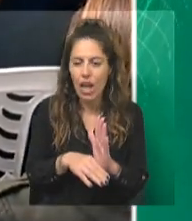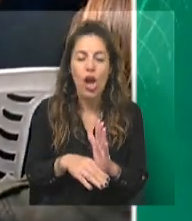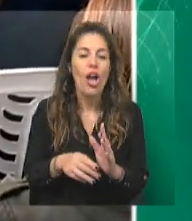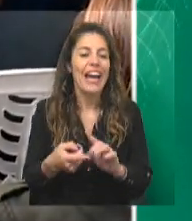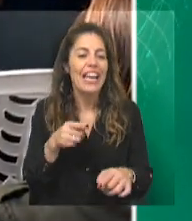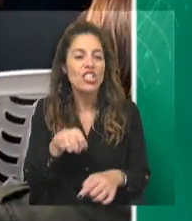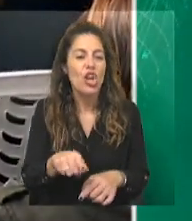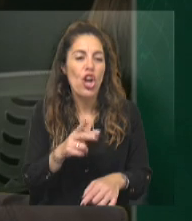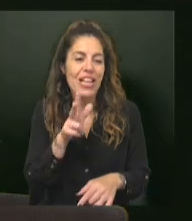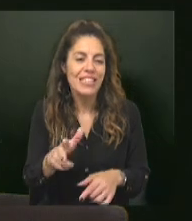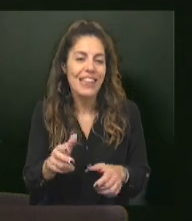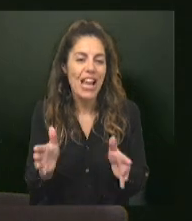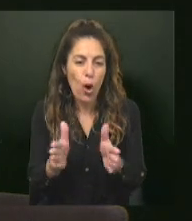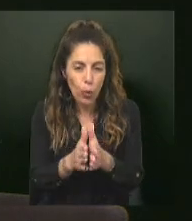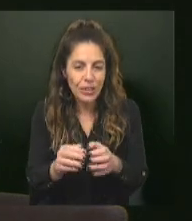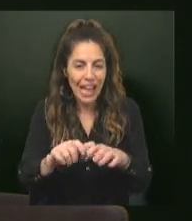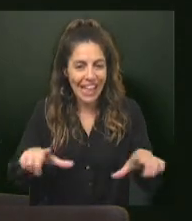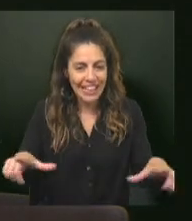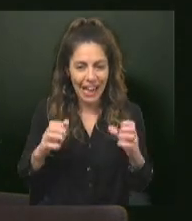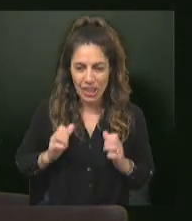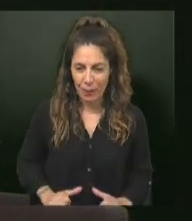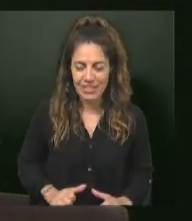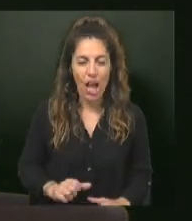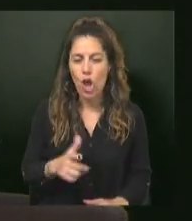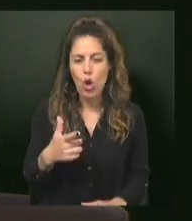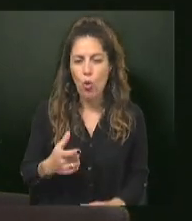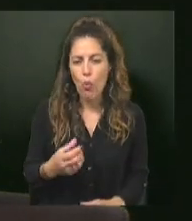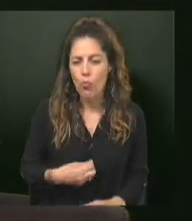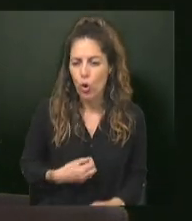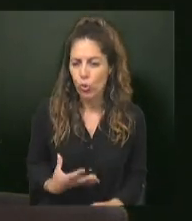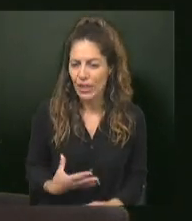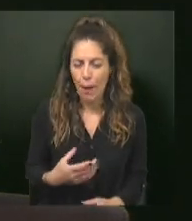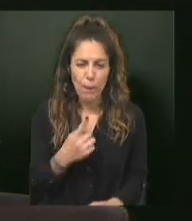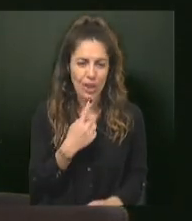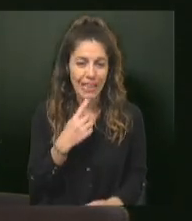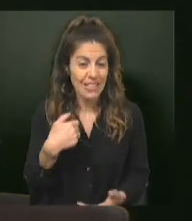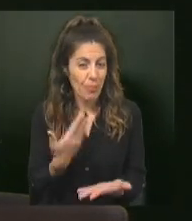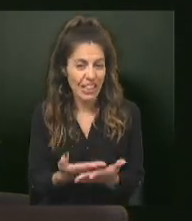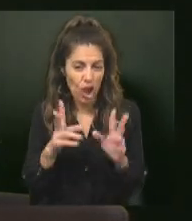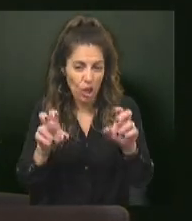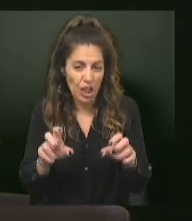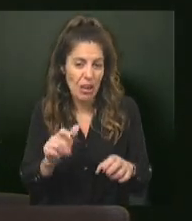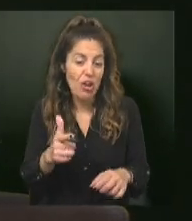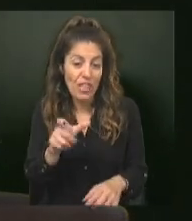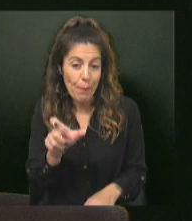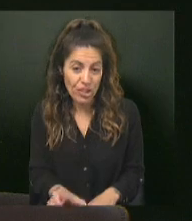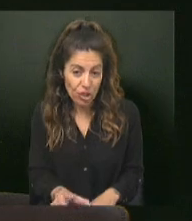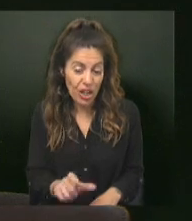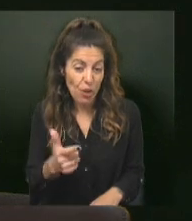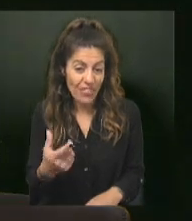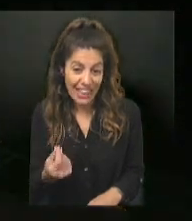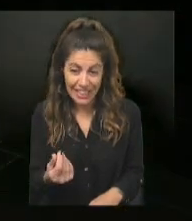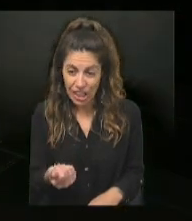decías de la jutep que tampoco hubo mucha voluntad política es más se plantearon temas que eran muy importantes y no tenía ni gente ni